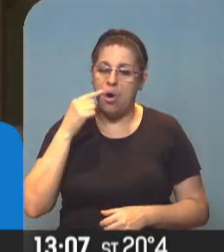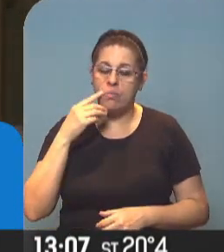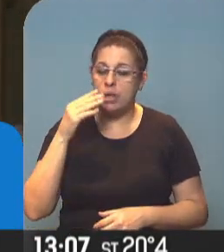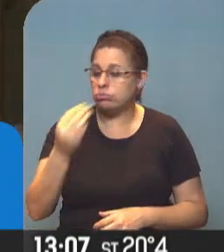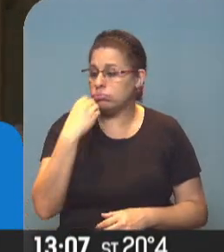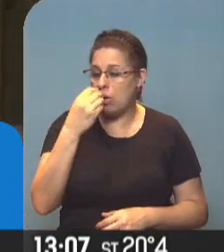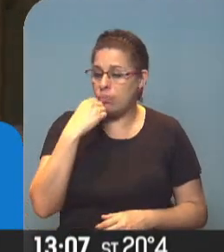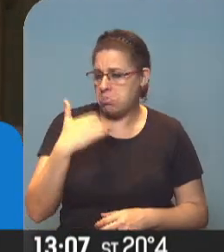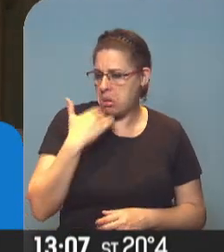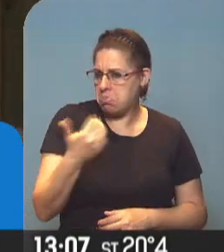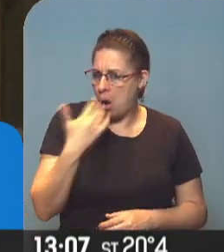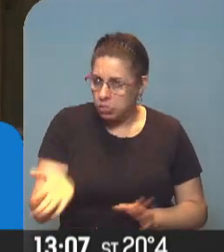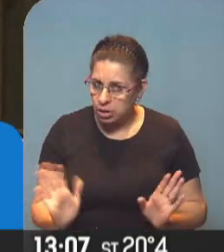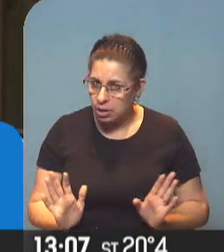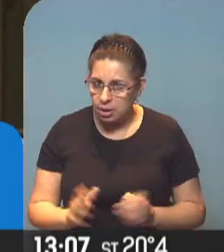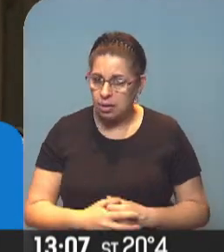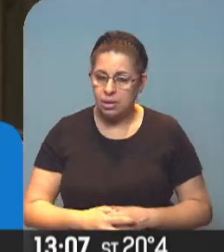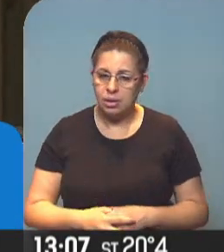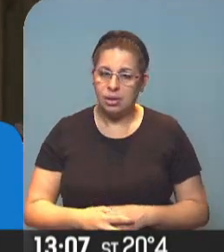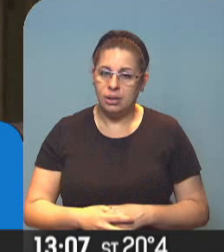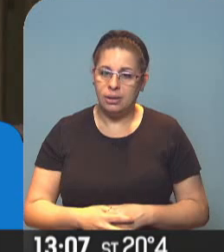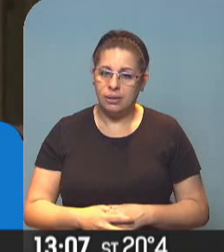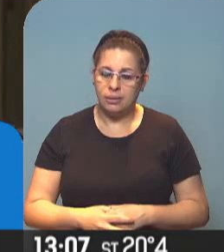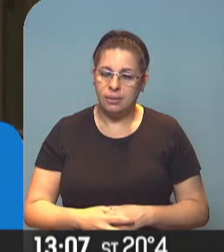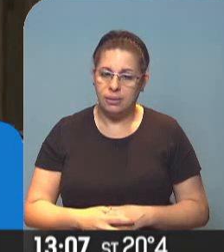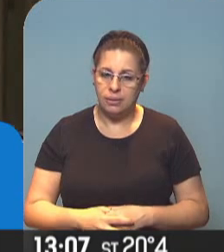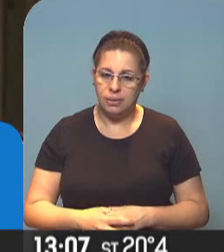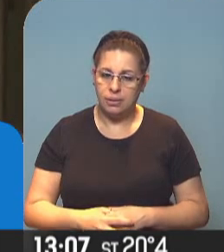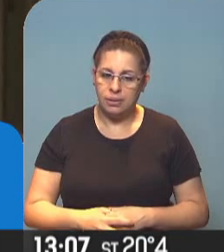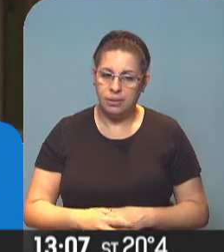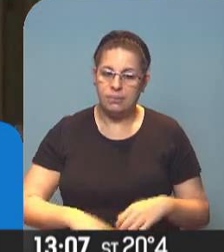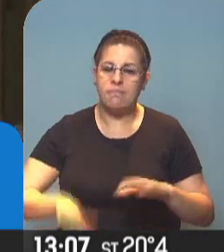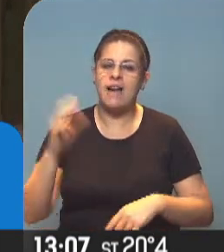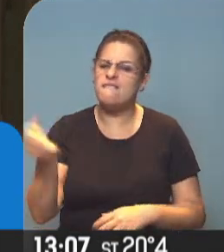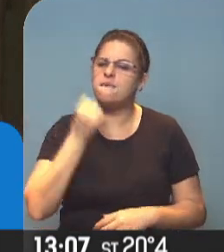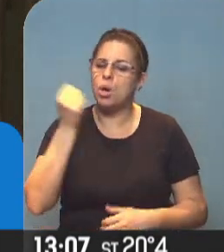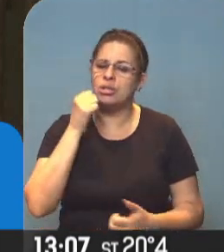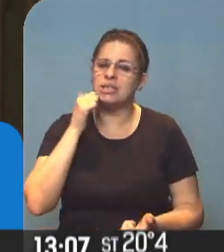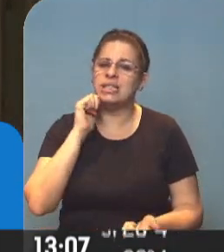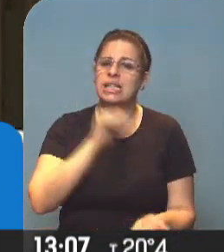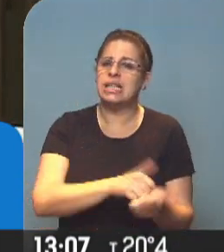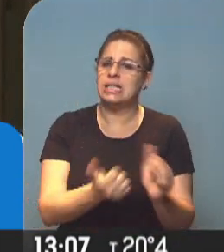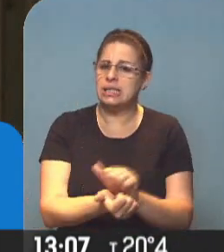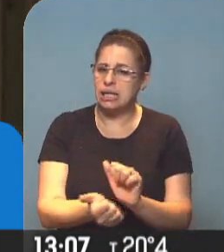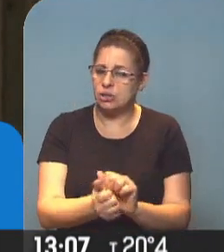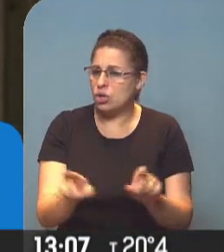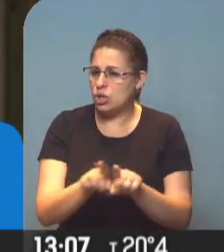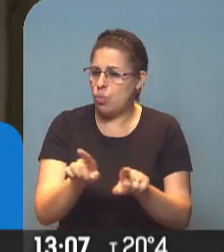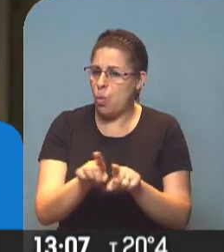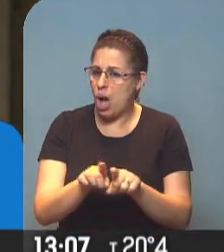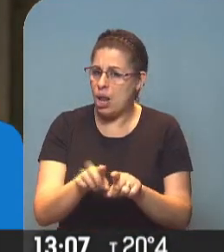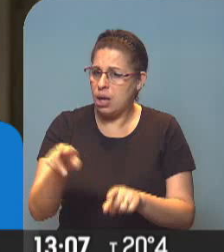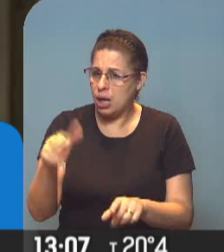y le importó principalmente tener sexo con la relación estable que tenía